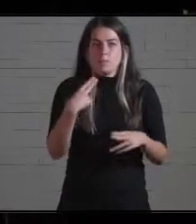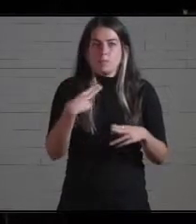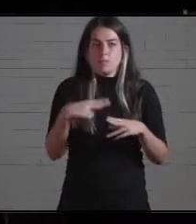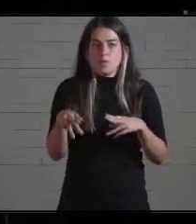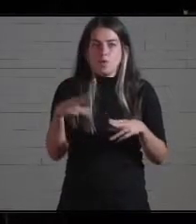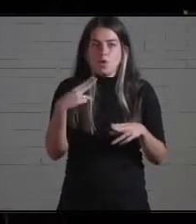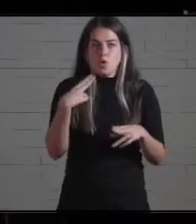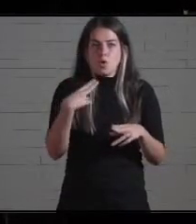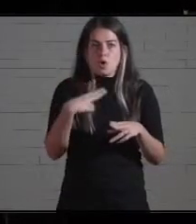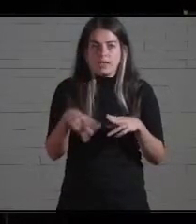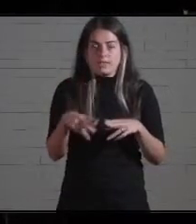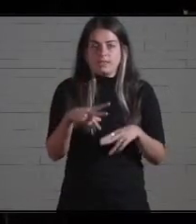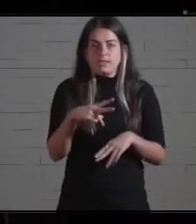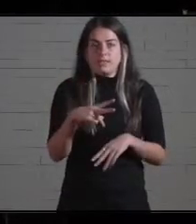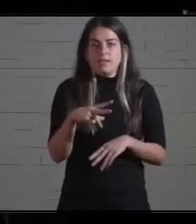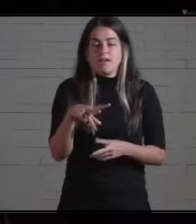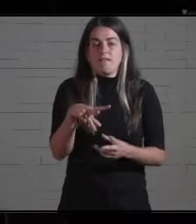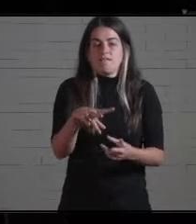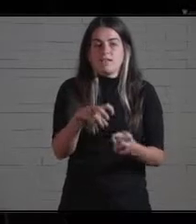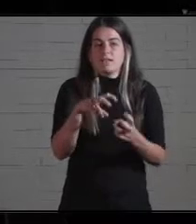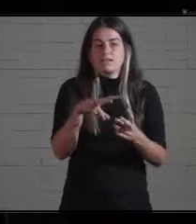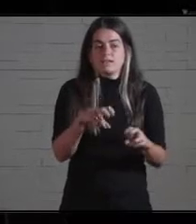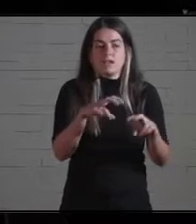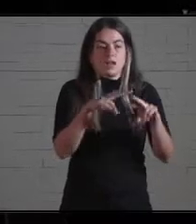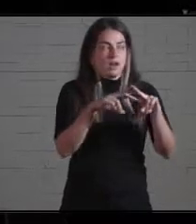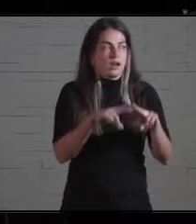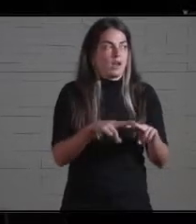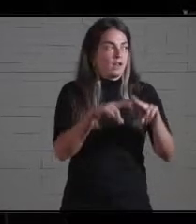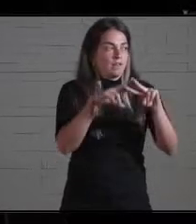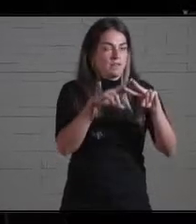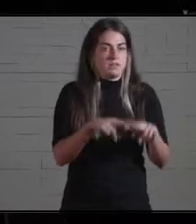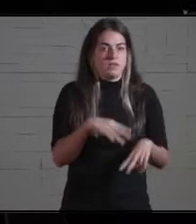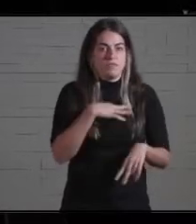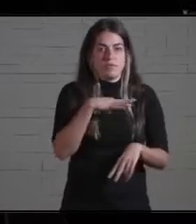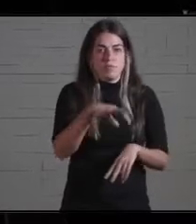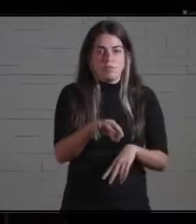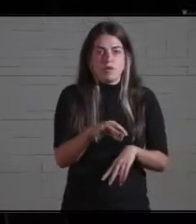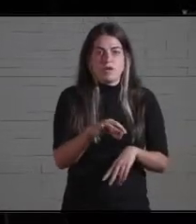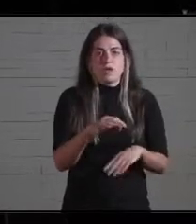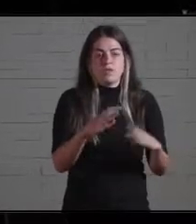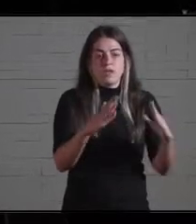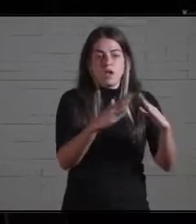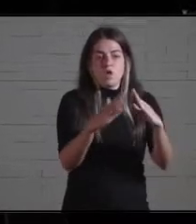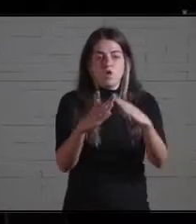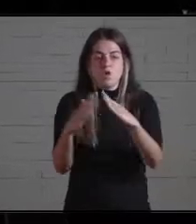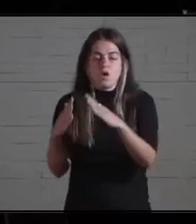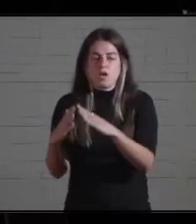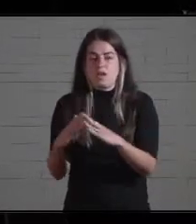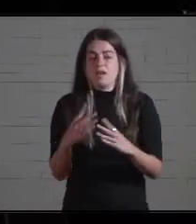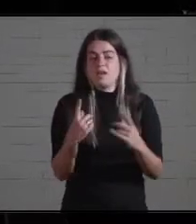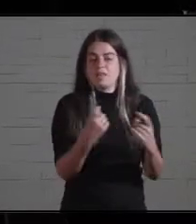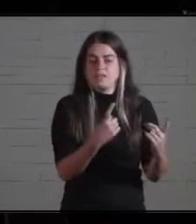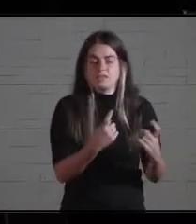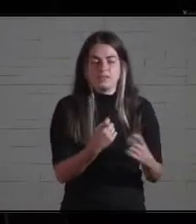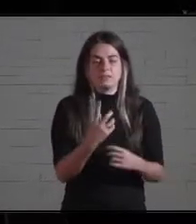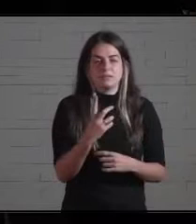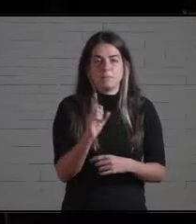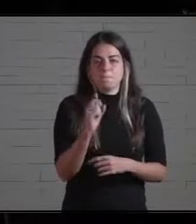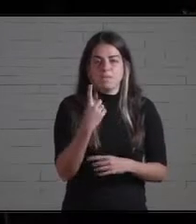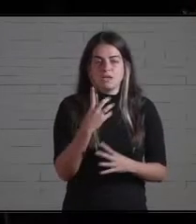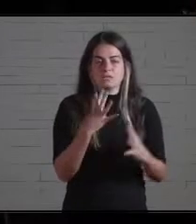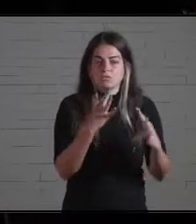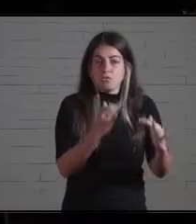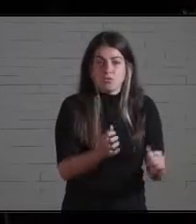la política fiscal es regresiva y no llega a los hogares que más lo necesitan. Esto tiene que